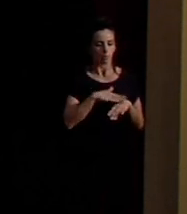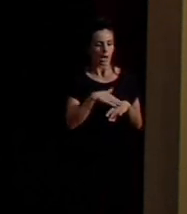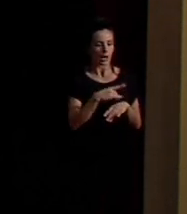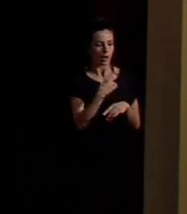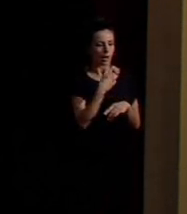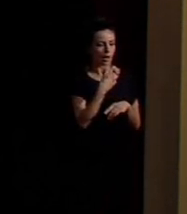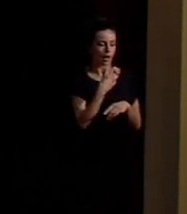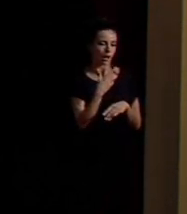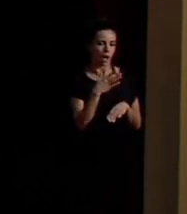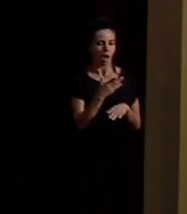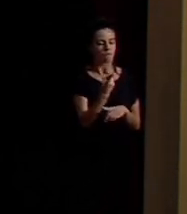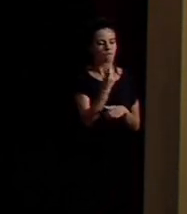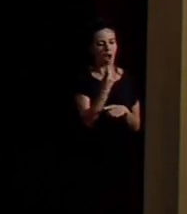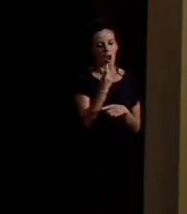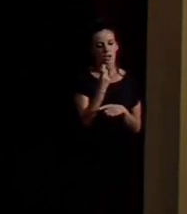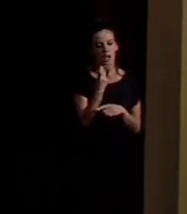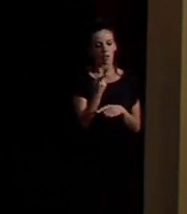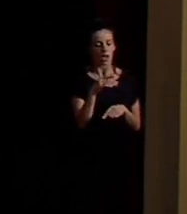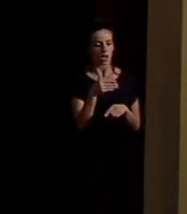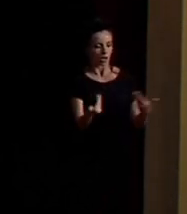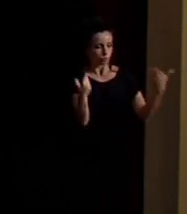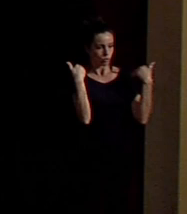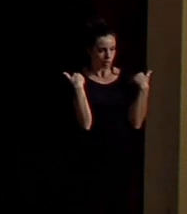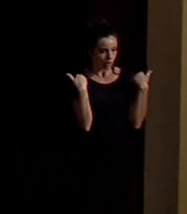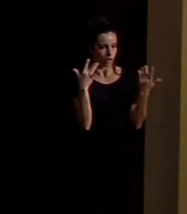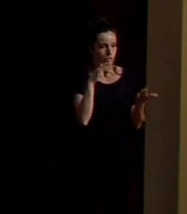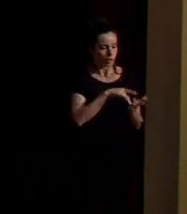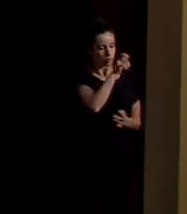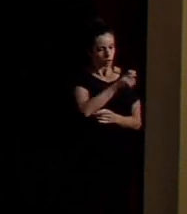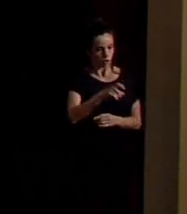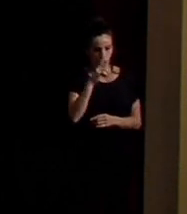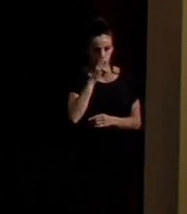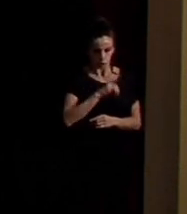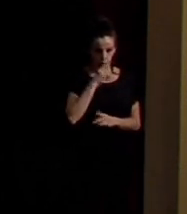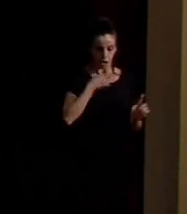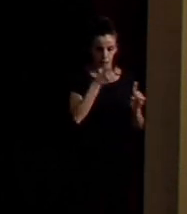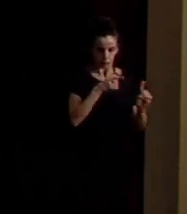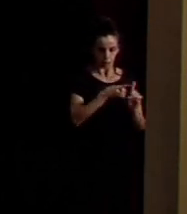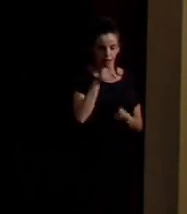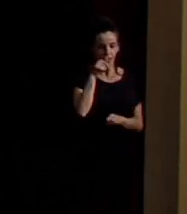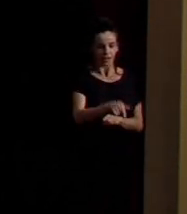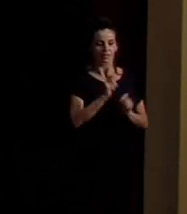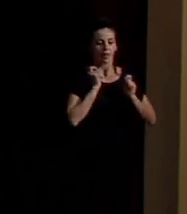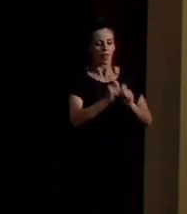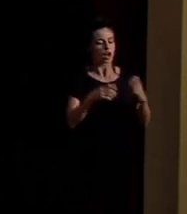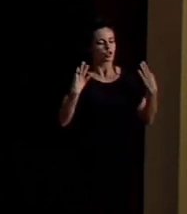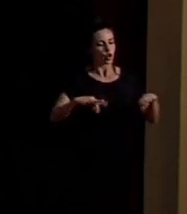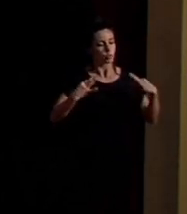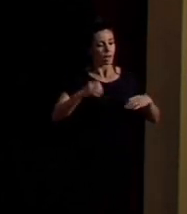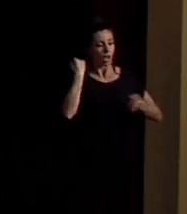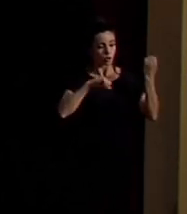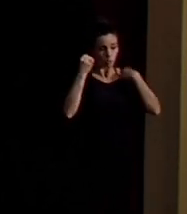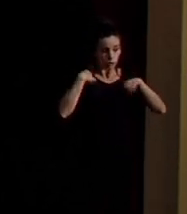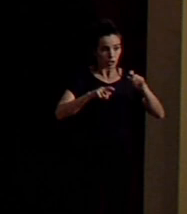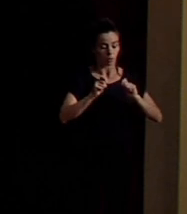la irresponsabilidad de los sujetos prostituyentes. Es decir, esa normalización de este tipo de prácticas